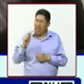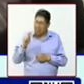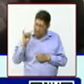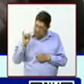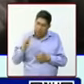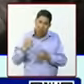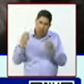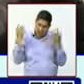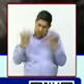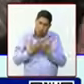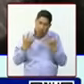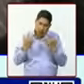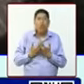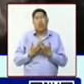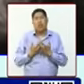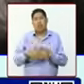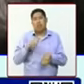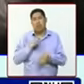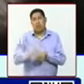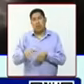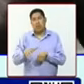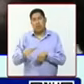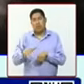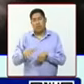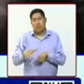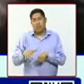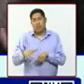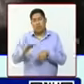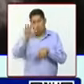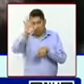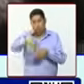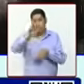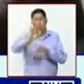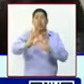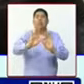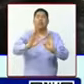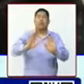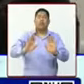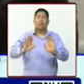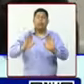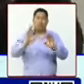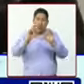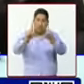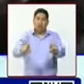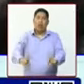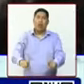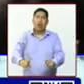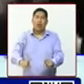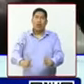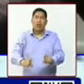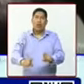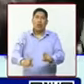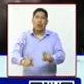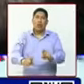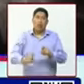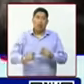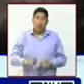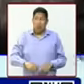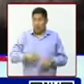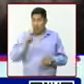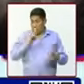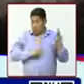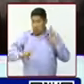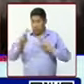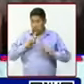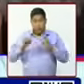sí se ha coordinado el envío de Abraham. Giovanna, directamente de esa manera se ha trabajado, y por eso también... Bueno, es realmente la